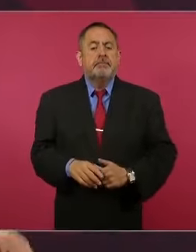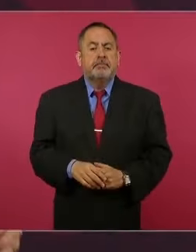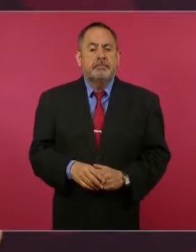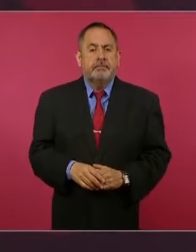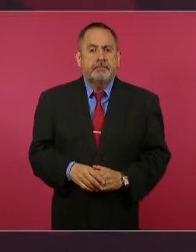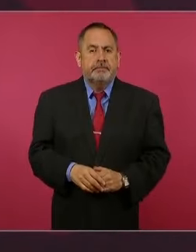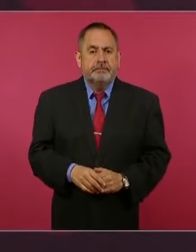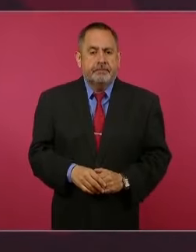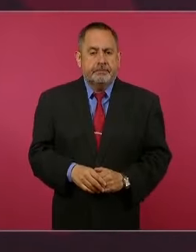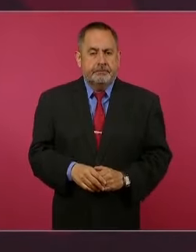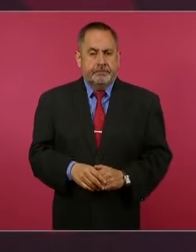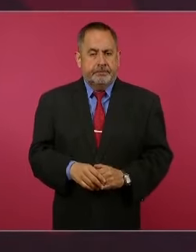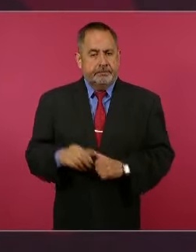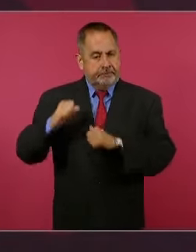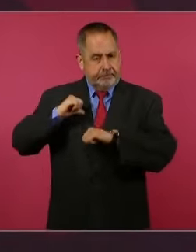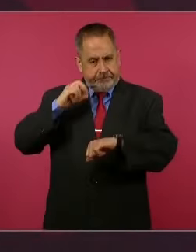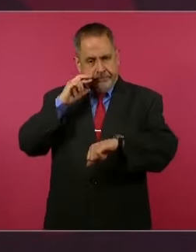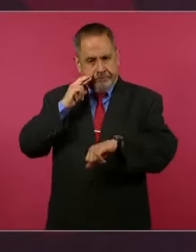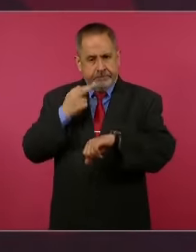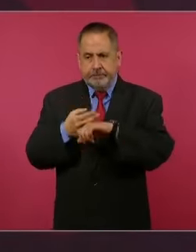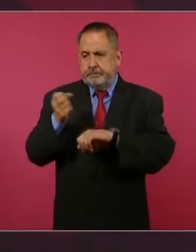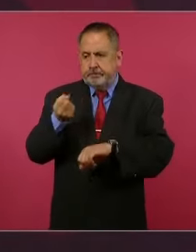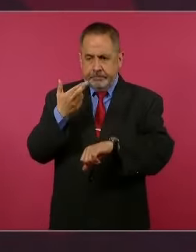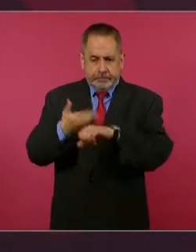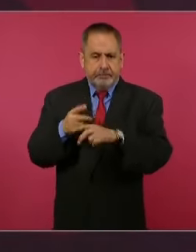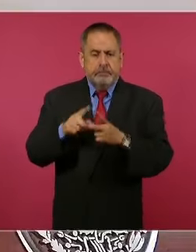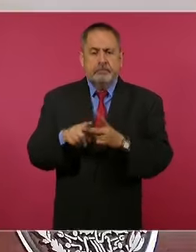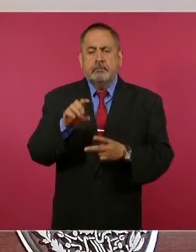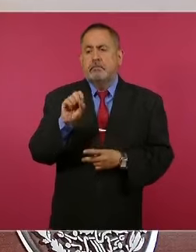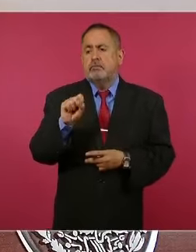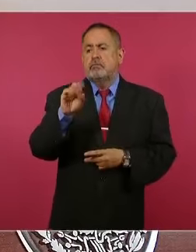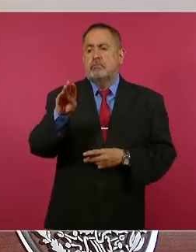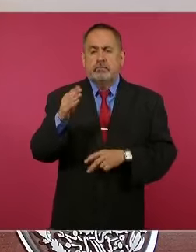los secretarios subsecretarios